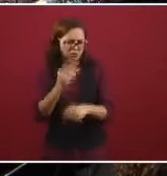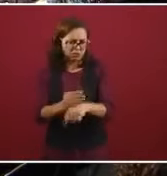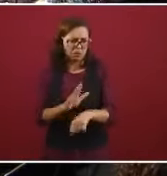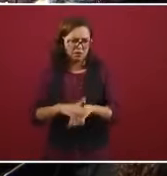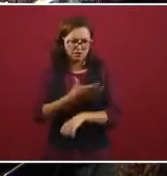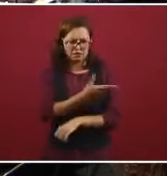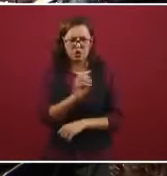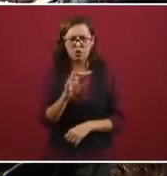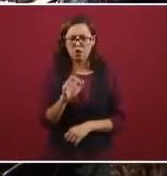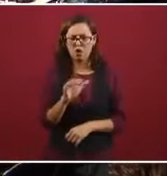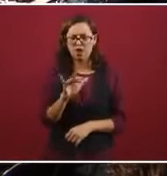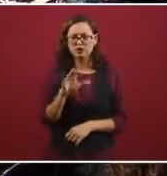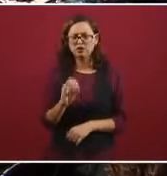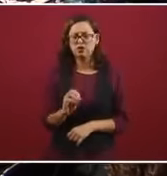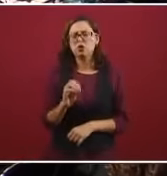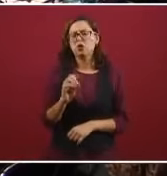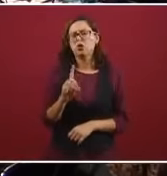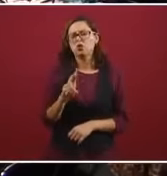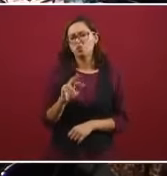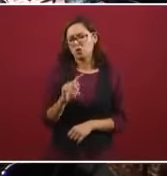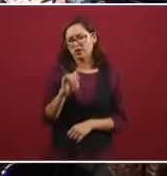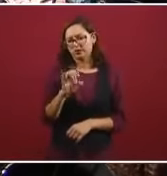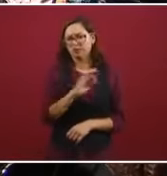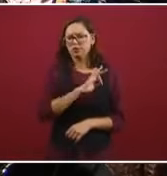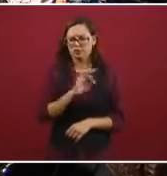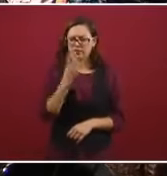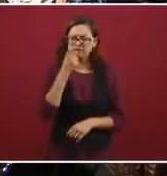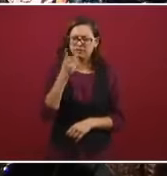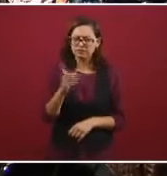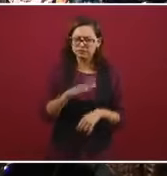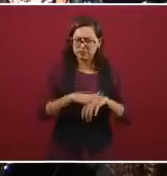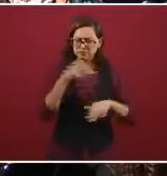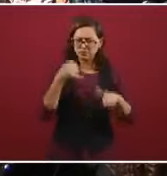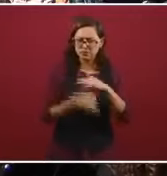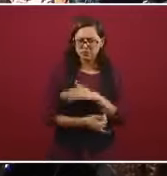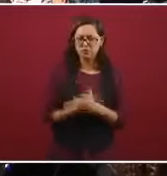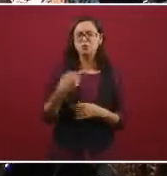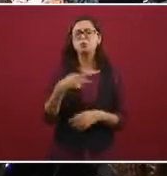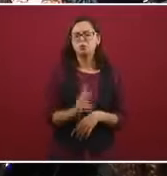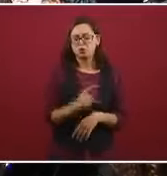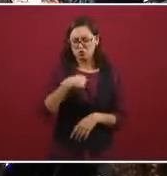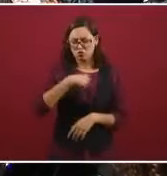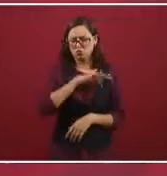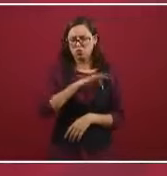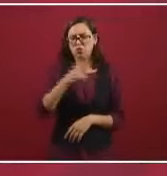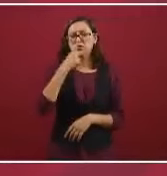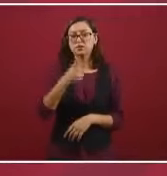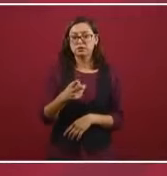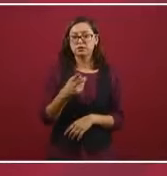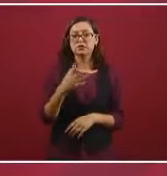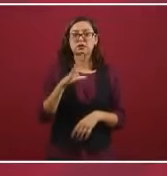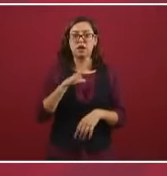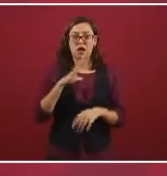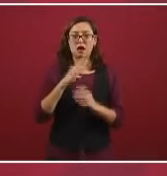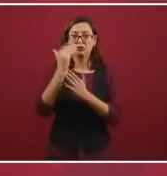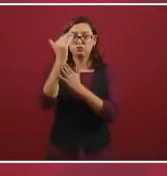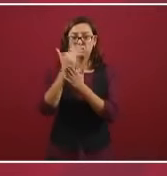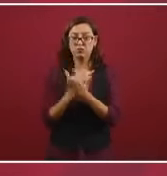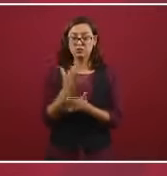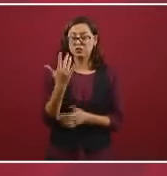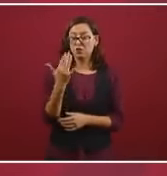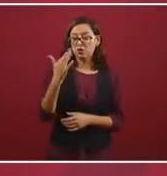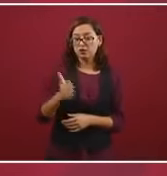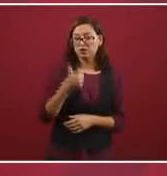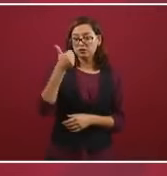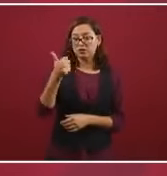Horacio Duarte, hay un descenso muy marcado. Si tú ves ese 56% por zona, aquí